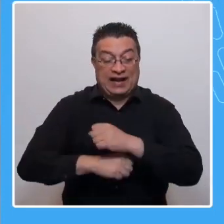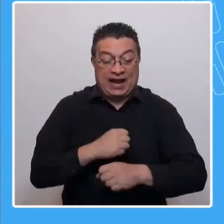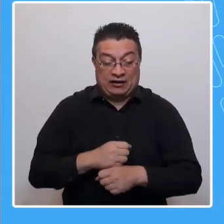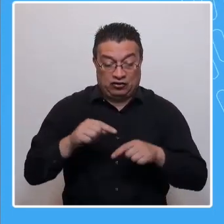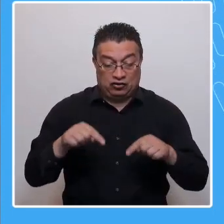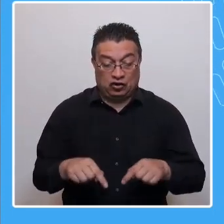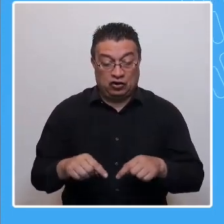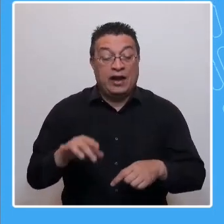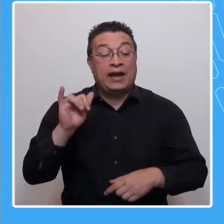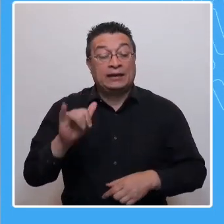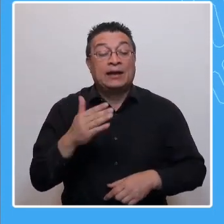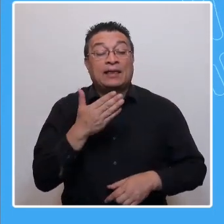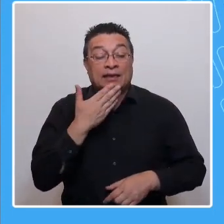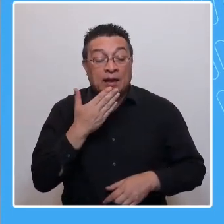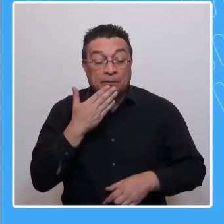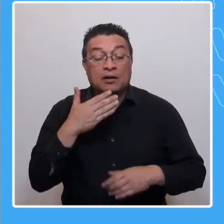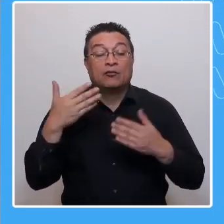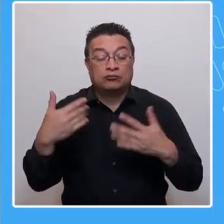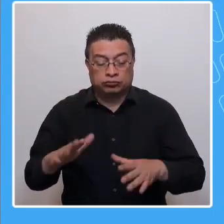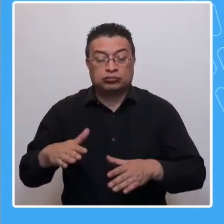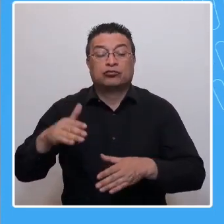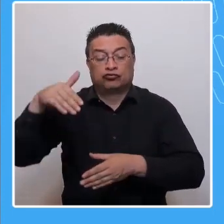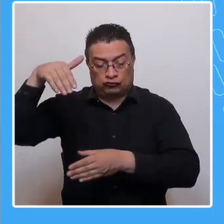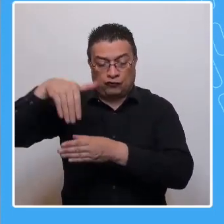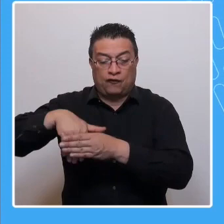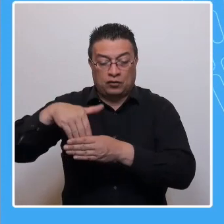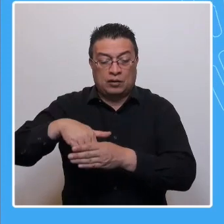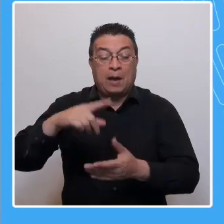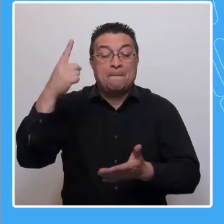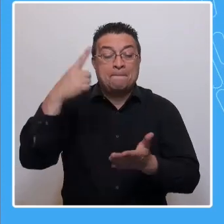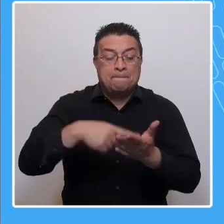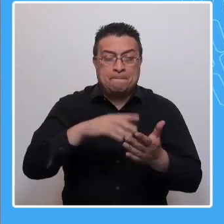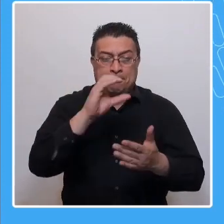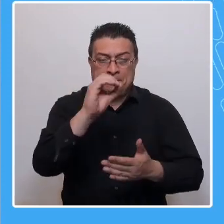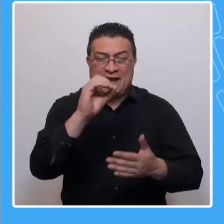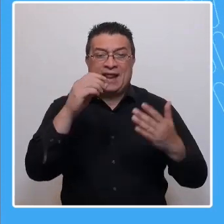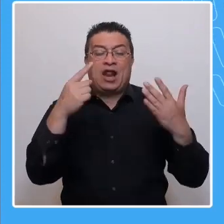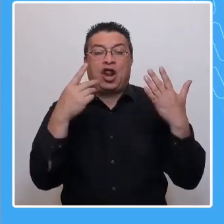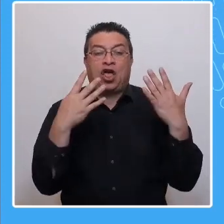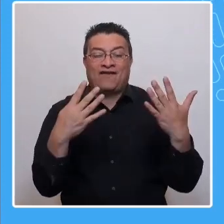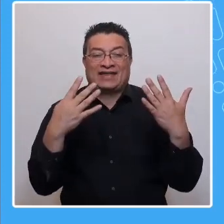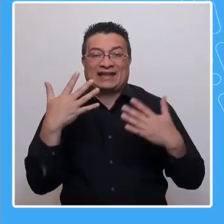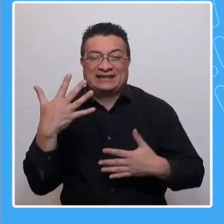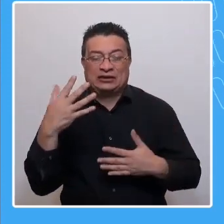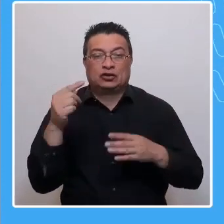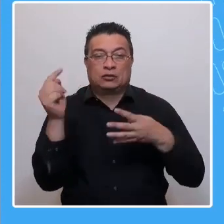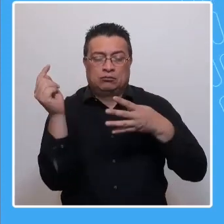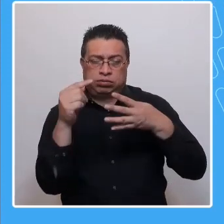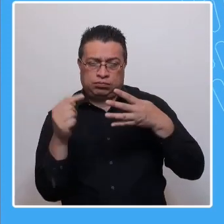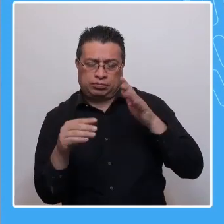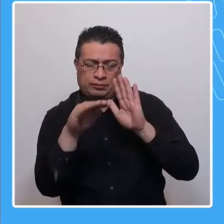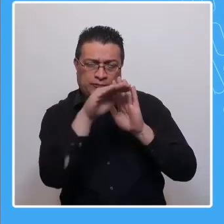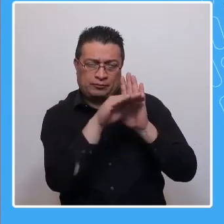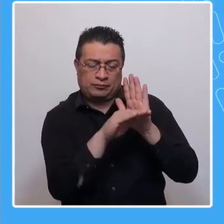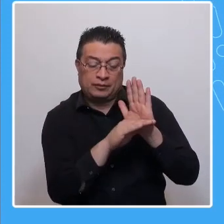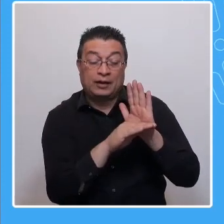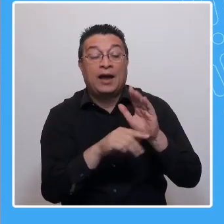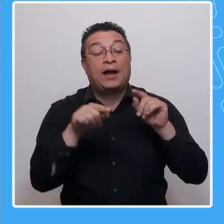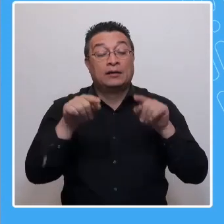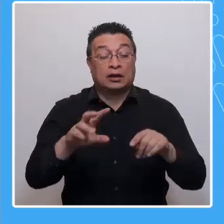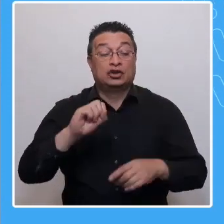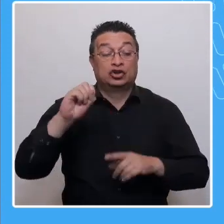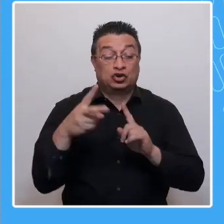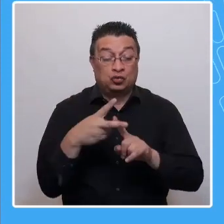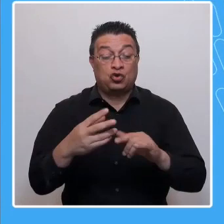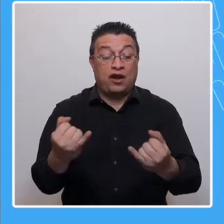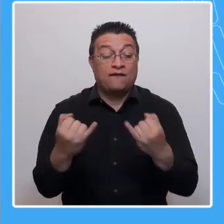y además fueron deliberadas y votadas 1095 indicaciones. Así es como este segundo informe se